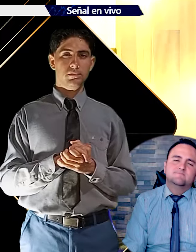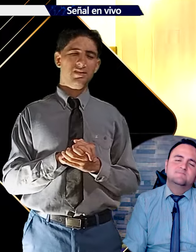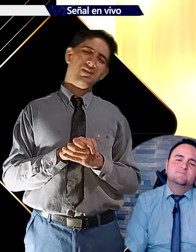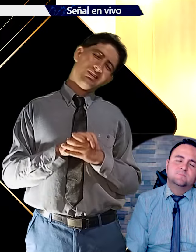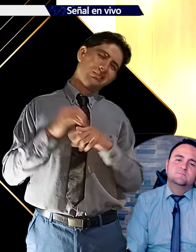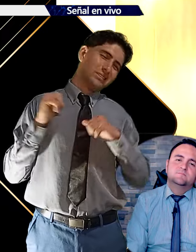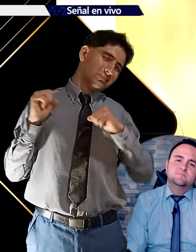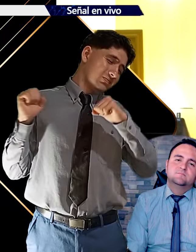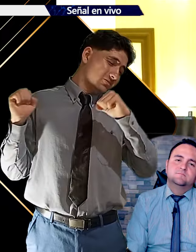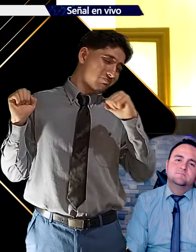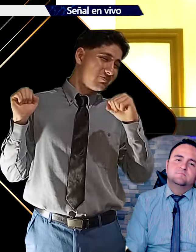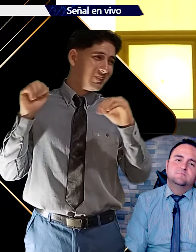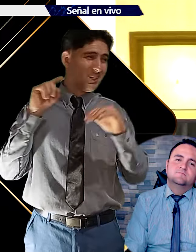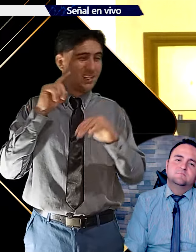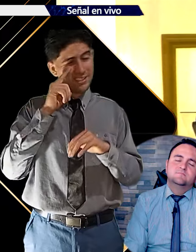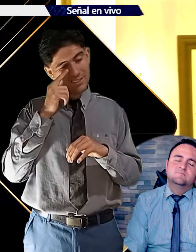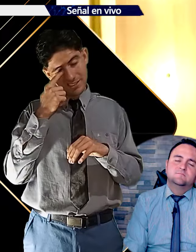hacerle levantamiento,